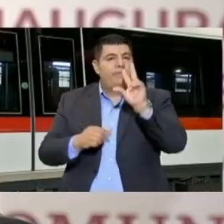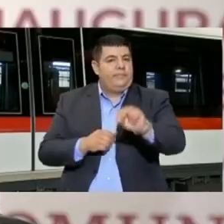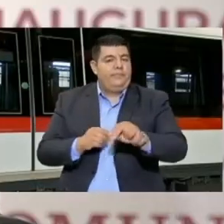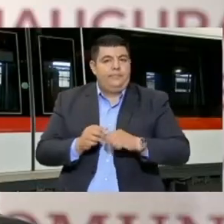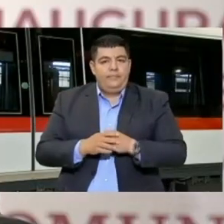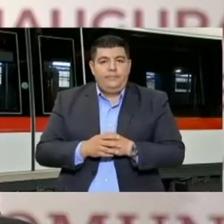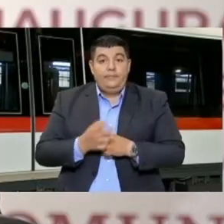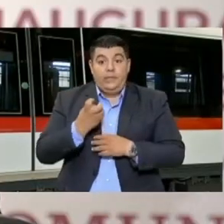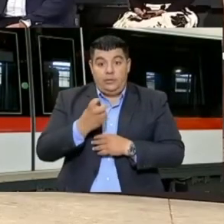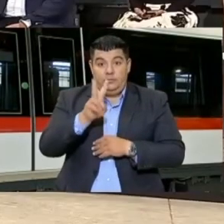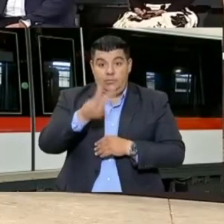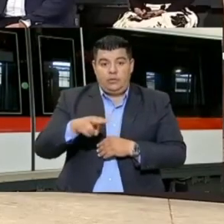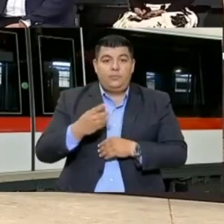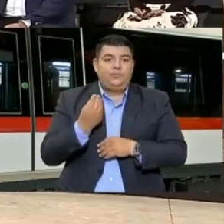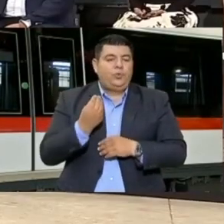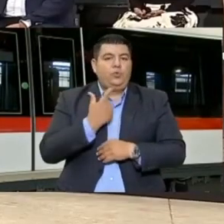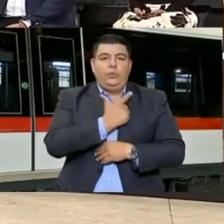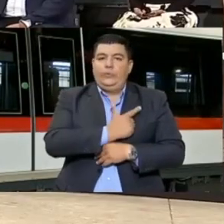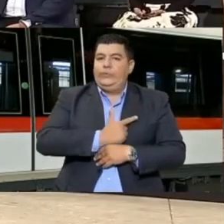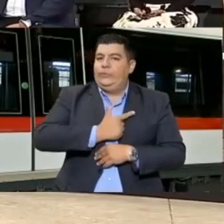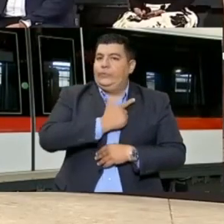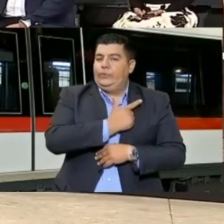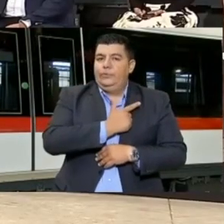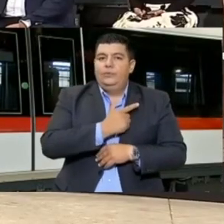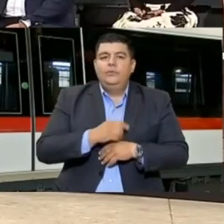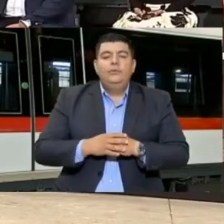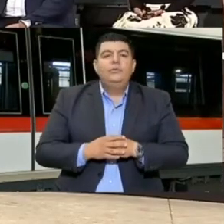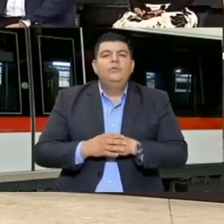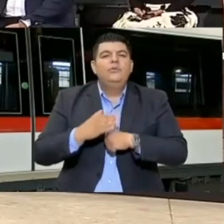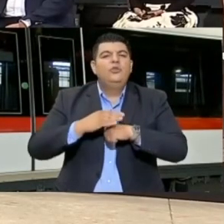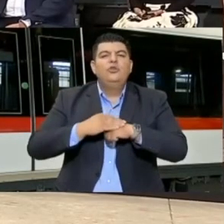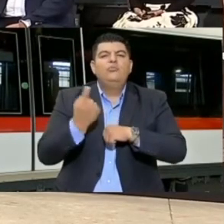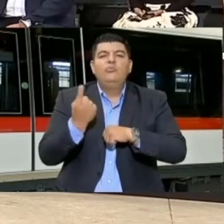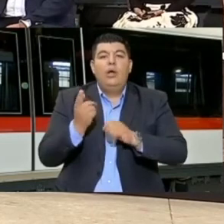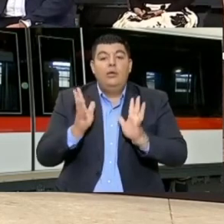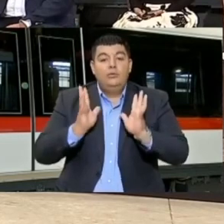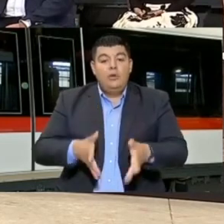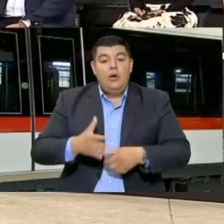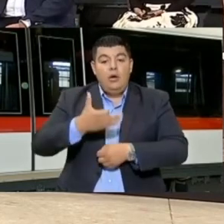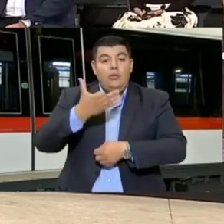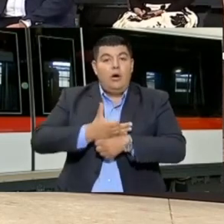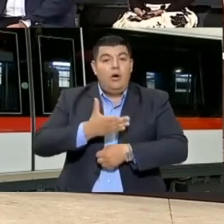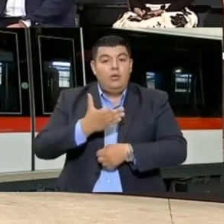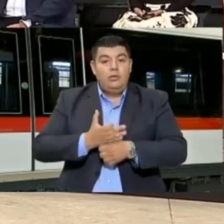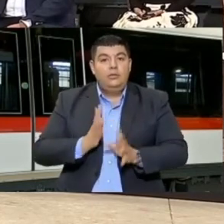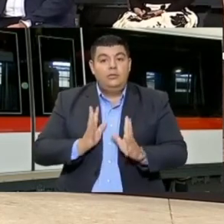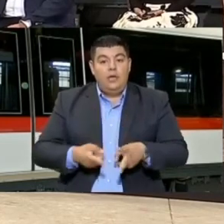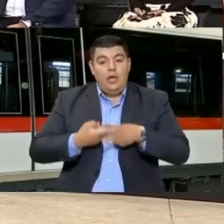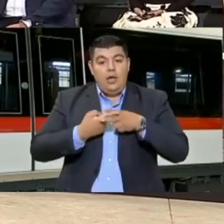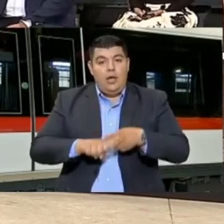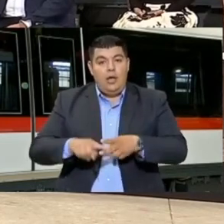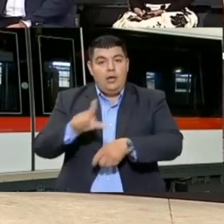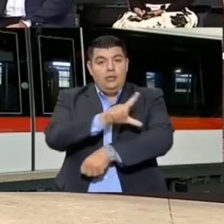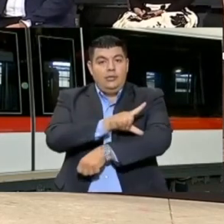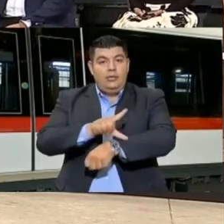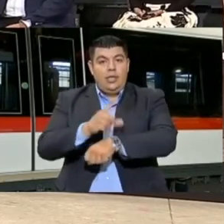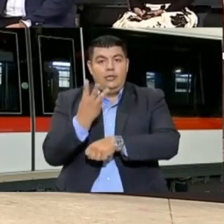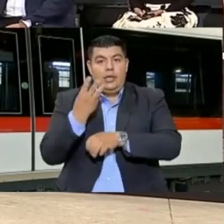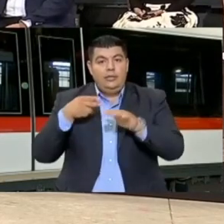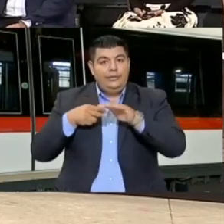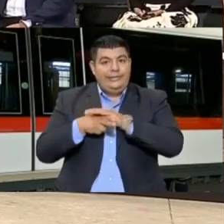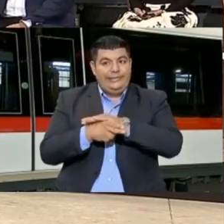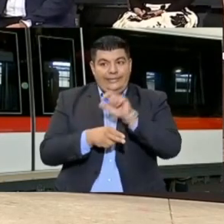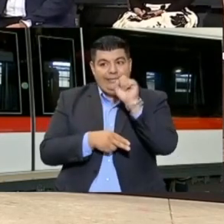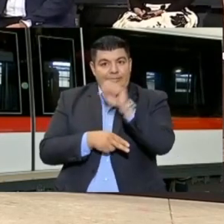Por eso me da mucho gusto que hoy ya empiece a funcionar esta línea 3